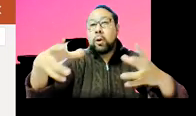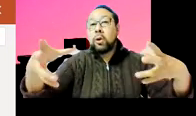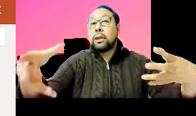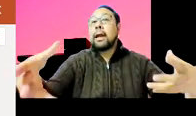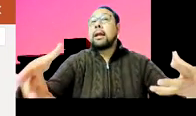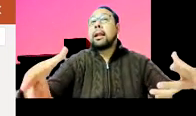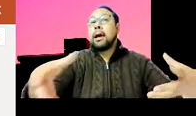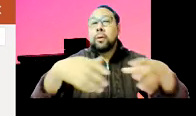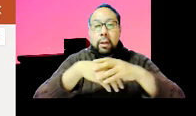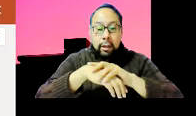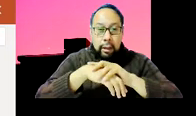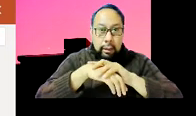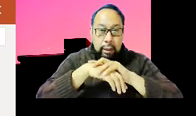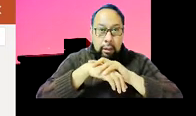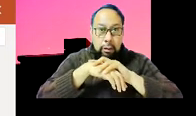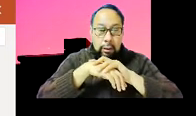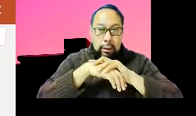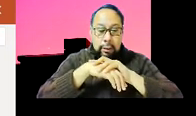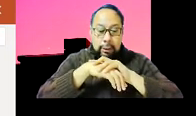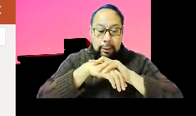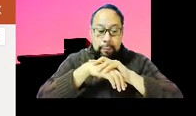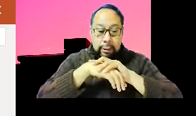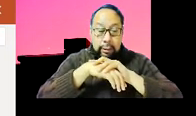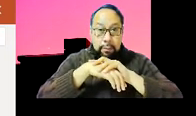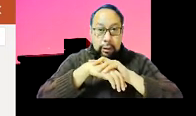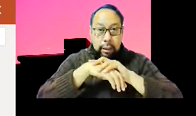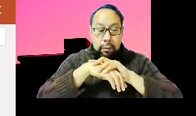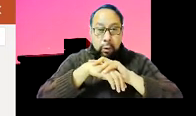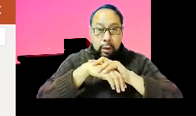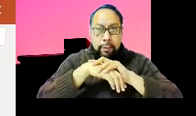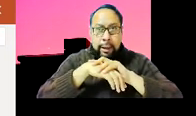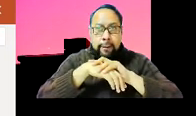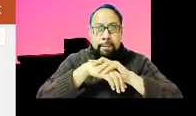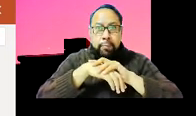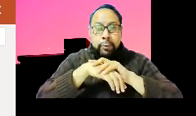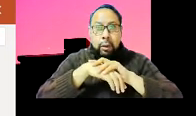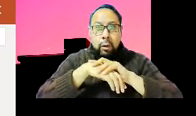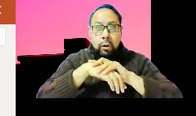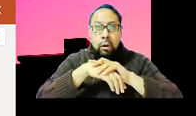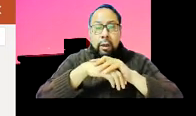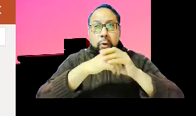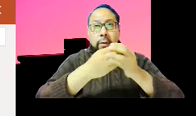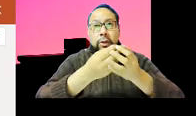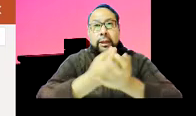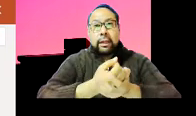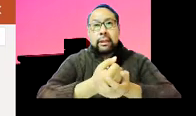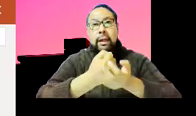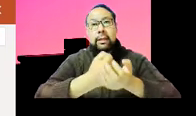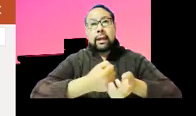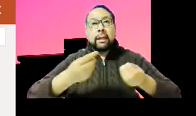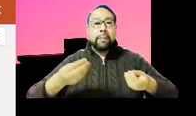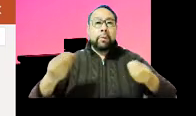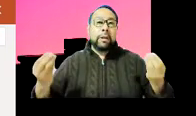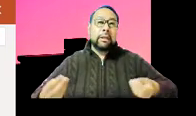lo mejor no tan claro. Y ese es precisamente el problema o lo que podemos